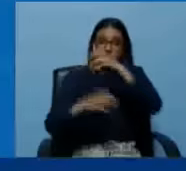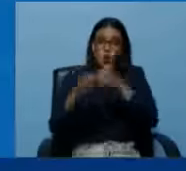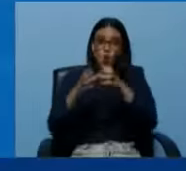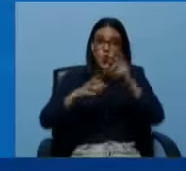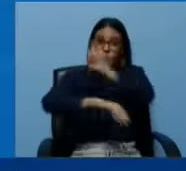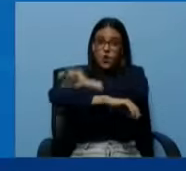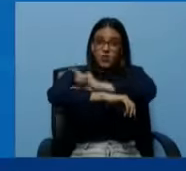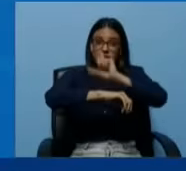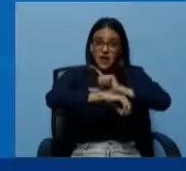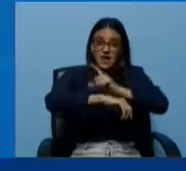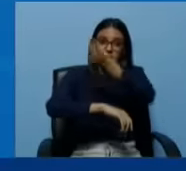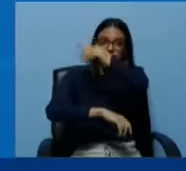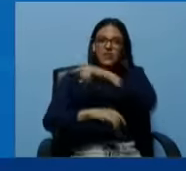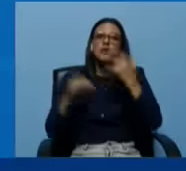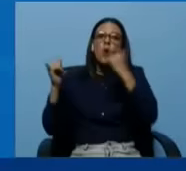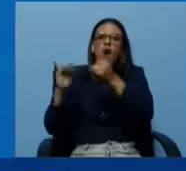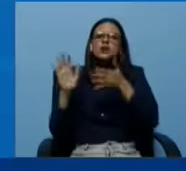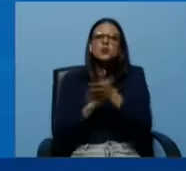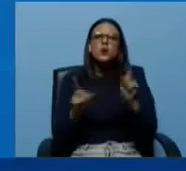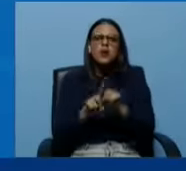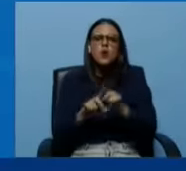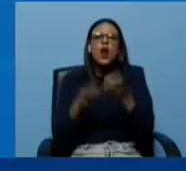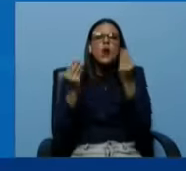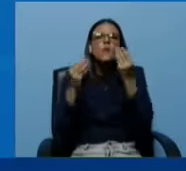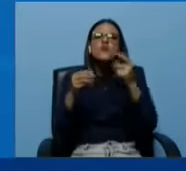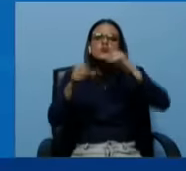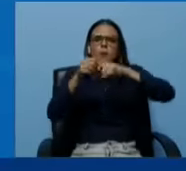el grupo de Lima llegó a tener miles de países,